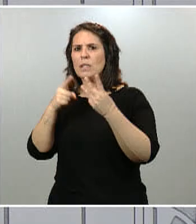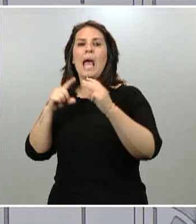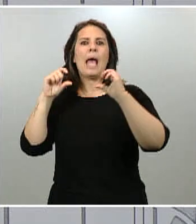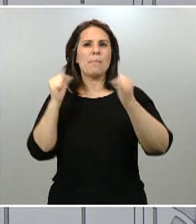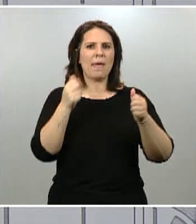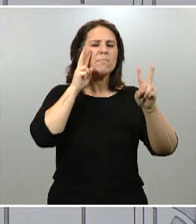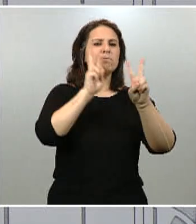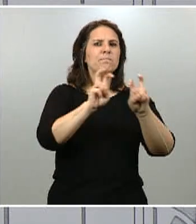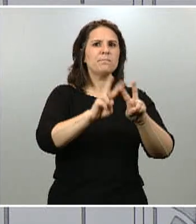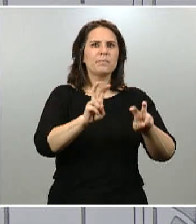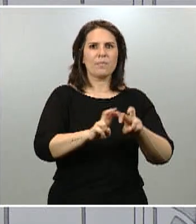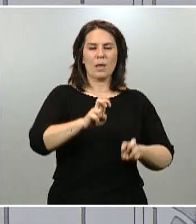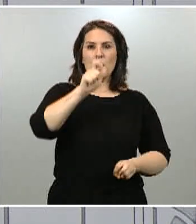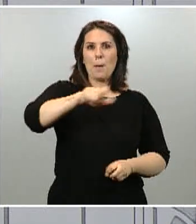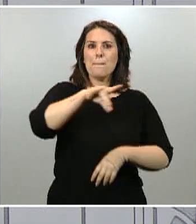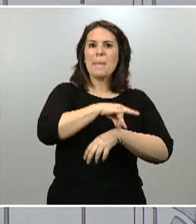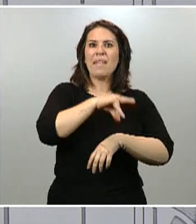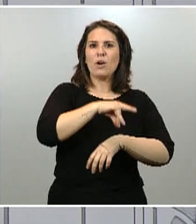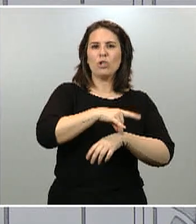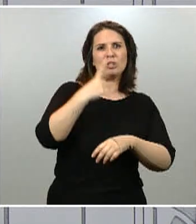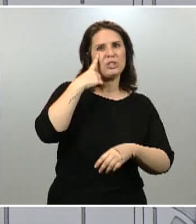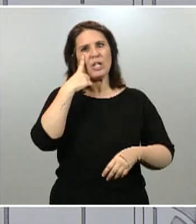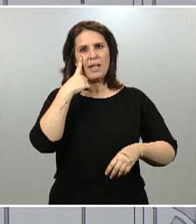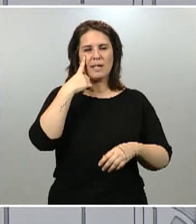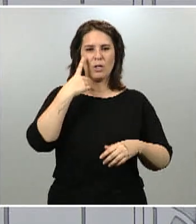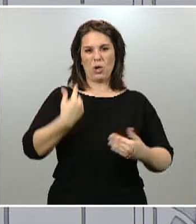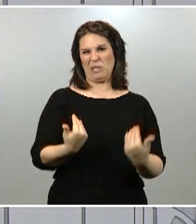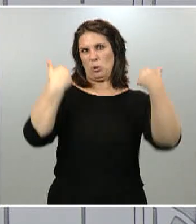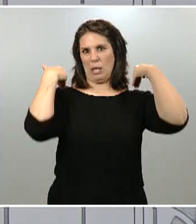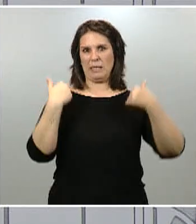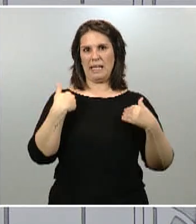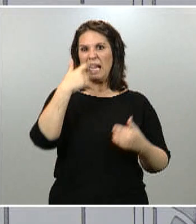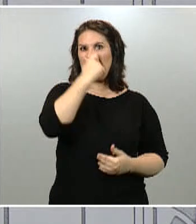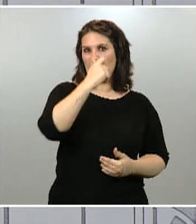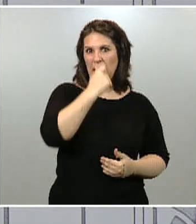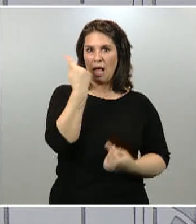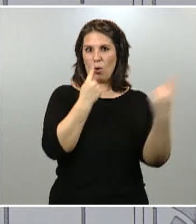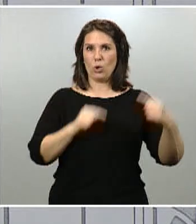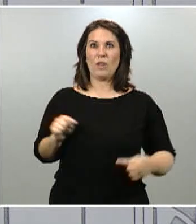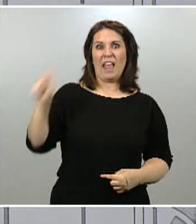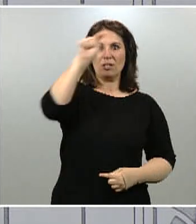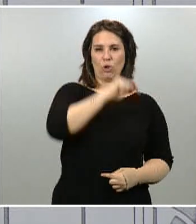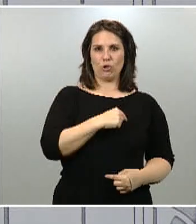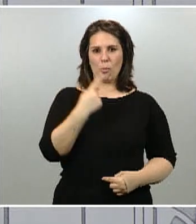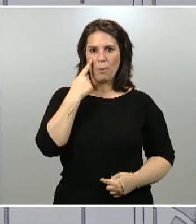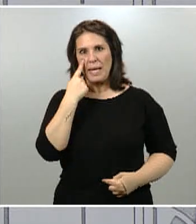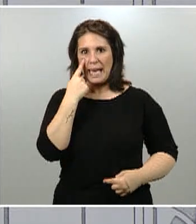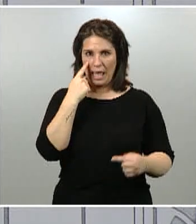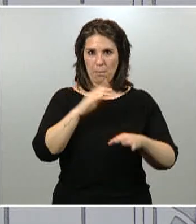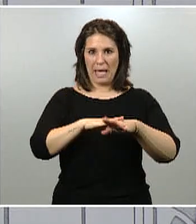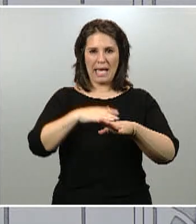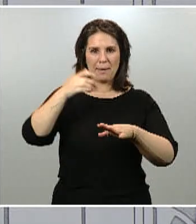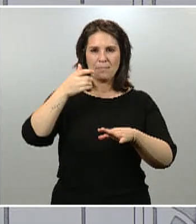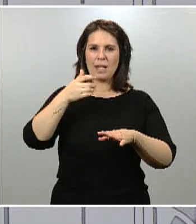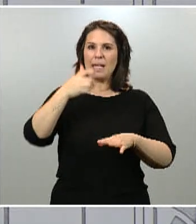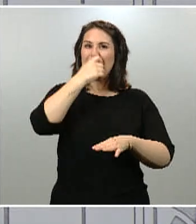que toman los médicos centinelas de gripe en algunos puntos del país, en aquellos que tuvieron brotes en los que costó detectar los